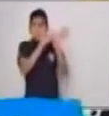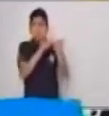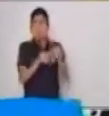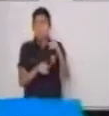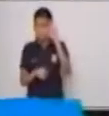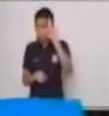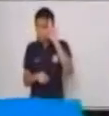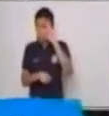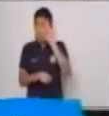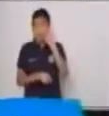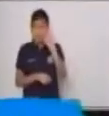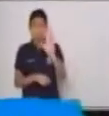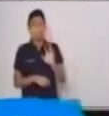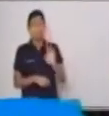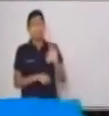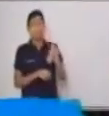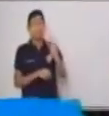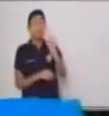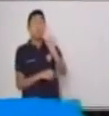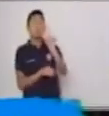Llega una mariposa